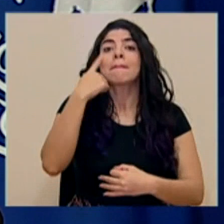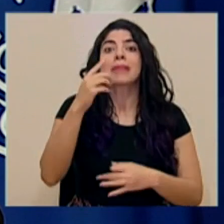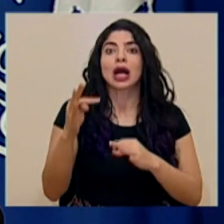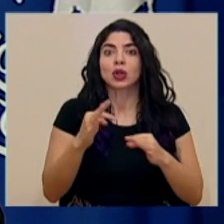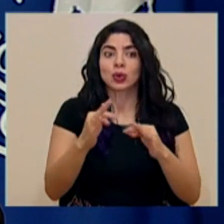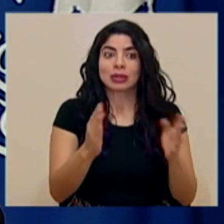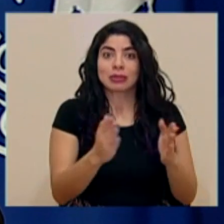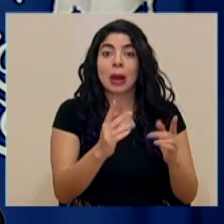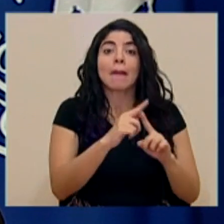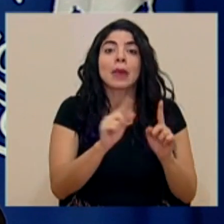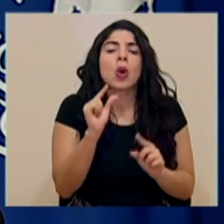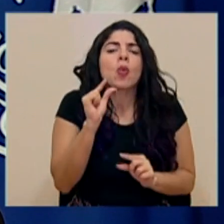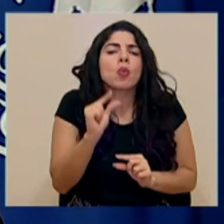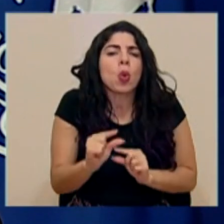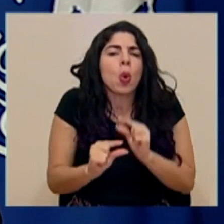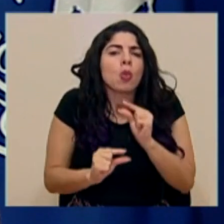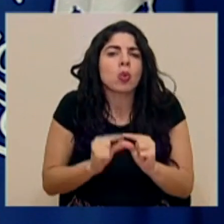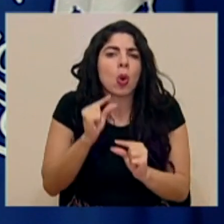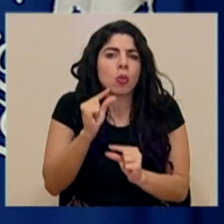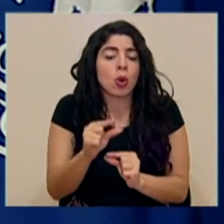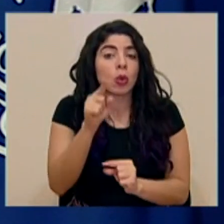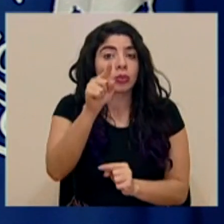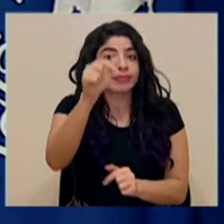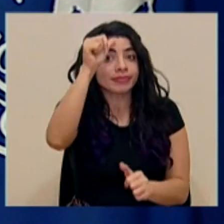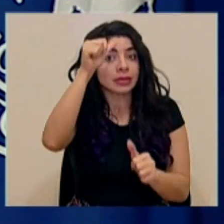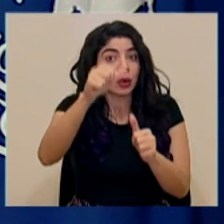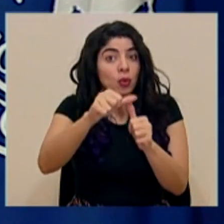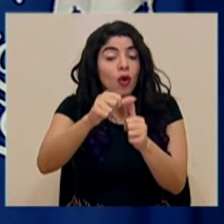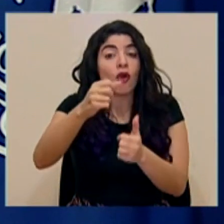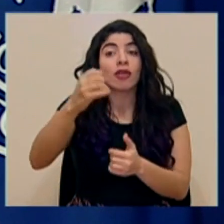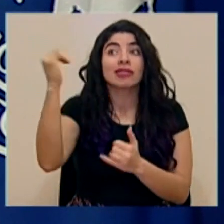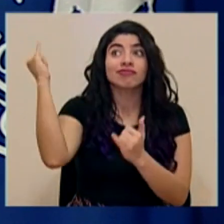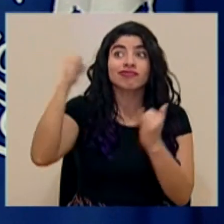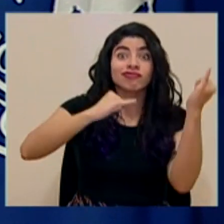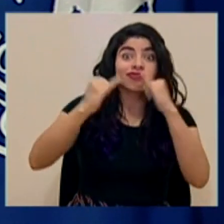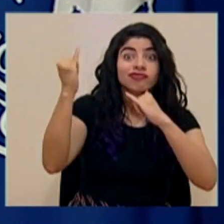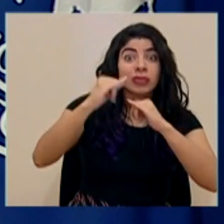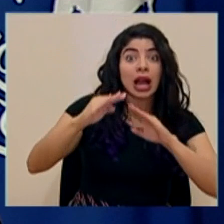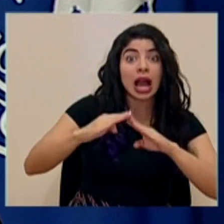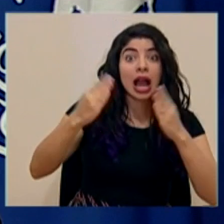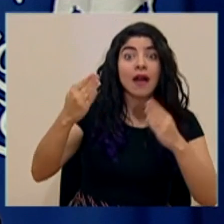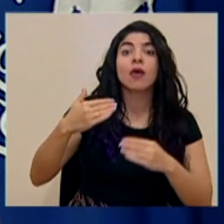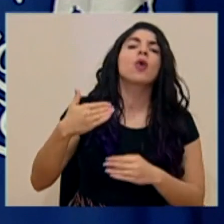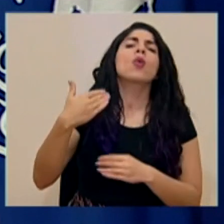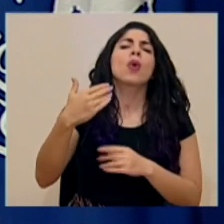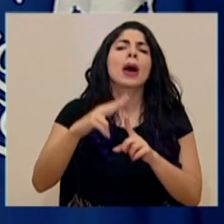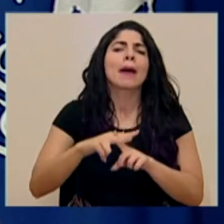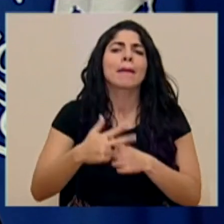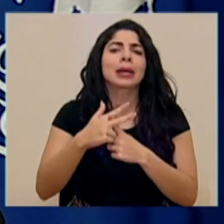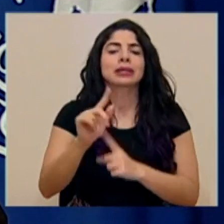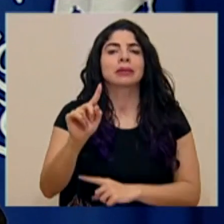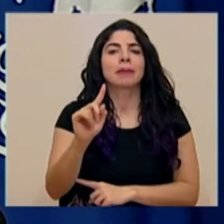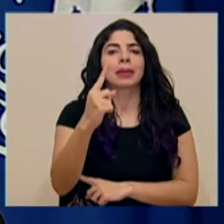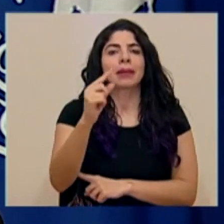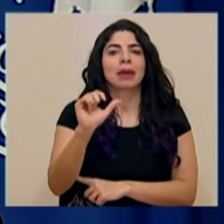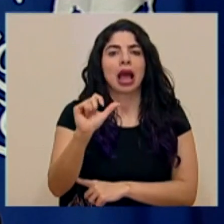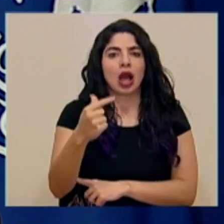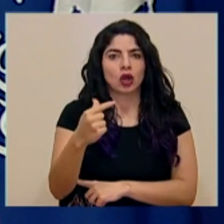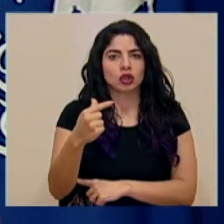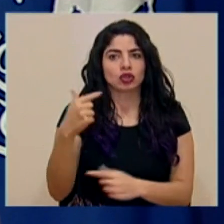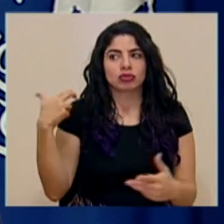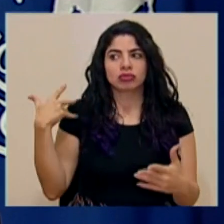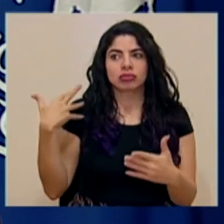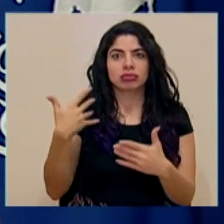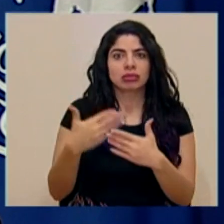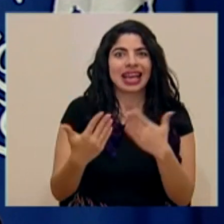graduales. Recordemos que la apertura de fronteras internacionales empezó el 1 de agosto, han pasado